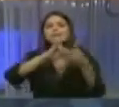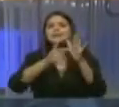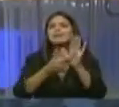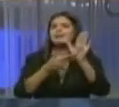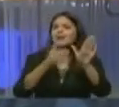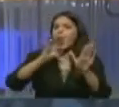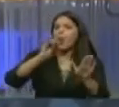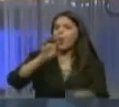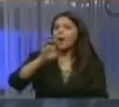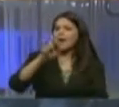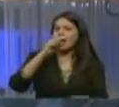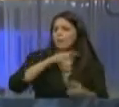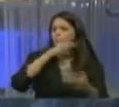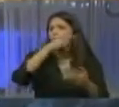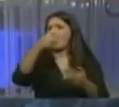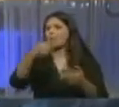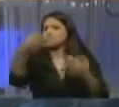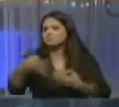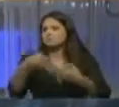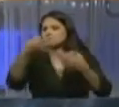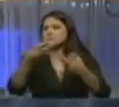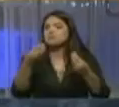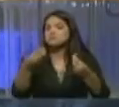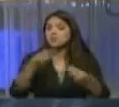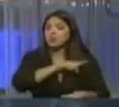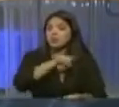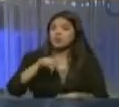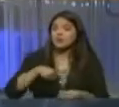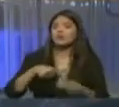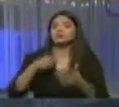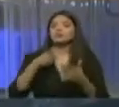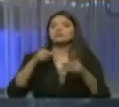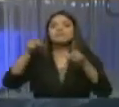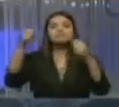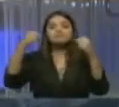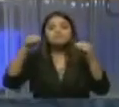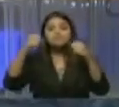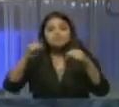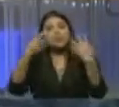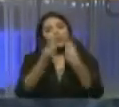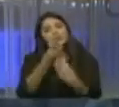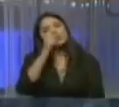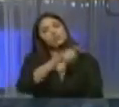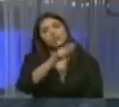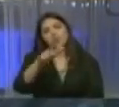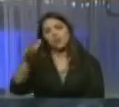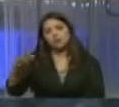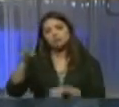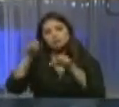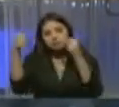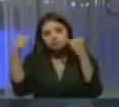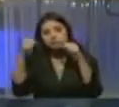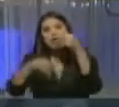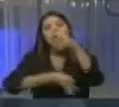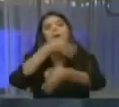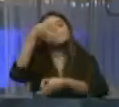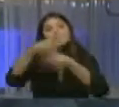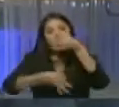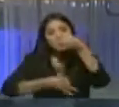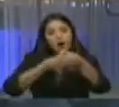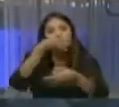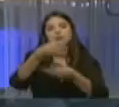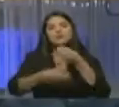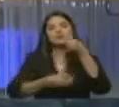representado históricamente y cómo podemos nosotros ir hacia una pedagogía con nuestro pueblo para ir explicando y